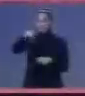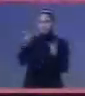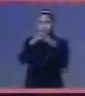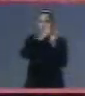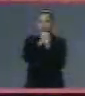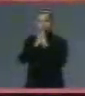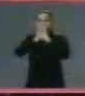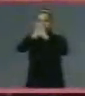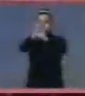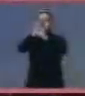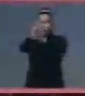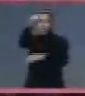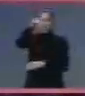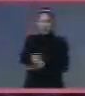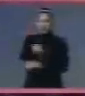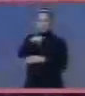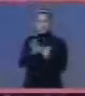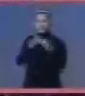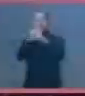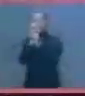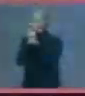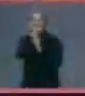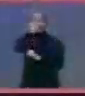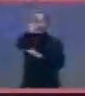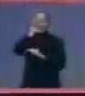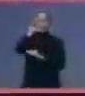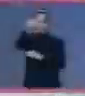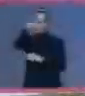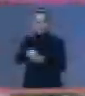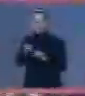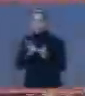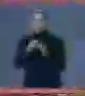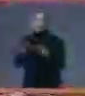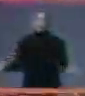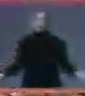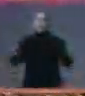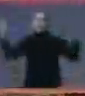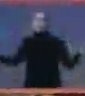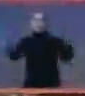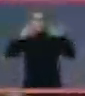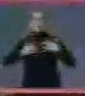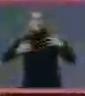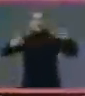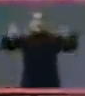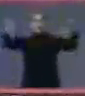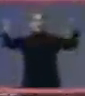Mur es tu Mur es arriba es